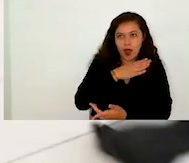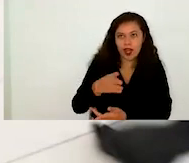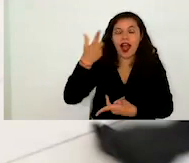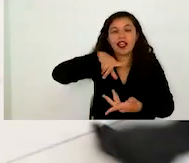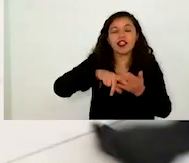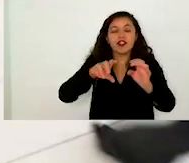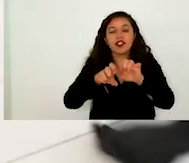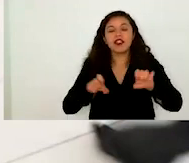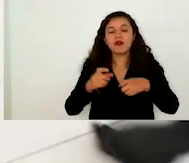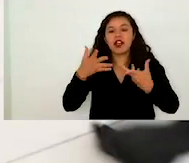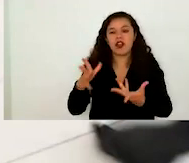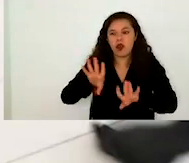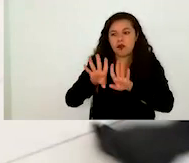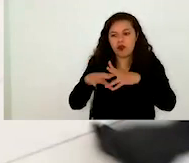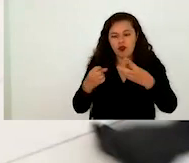a fortalecerlo